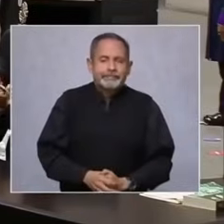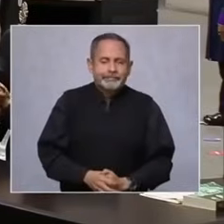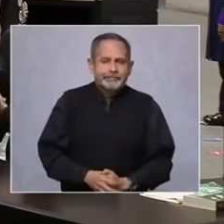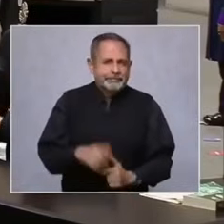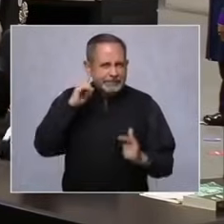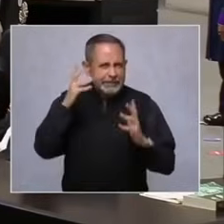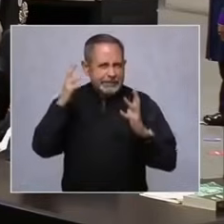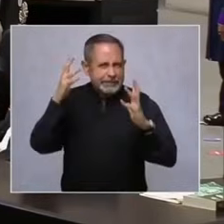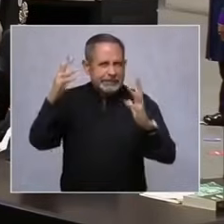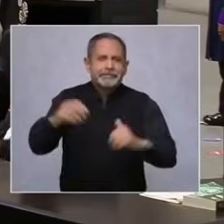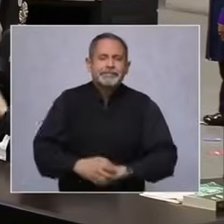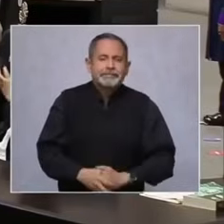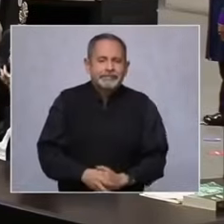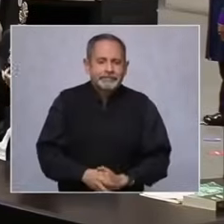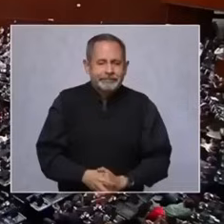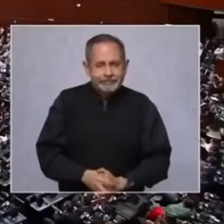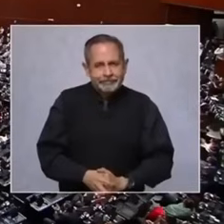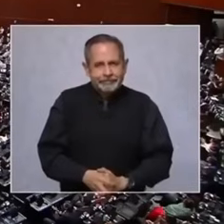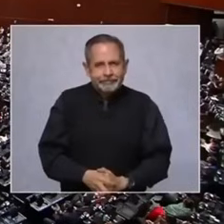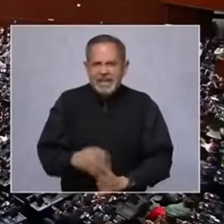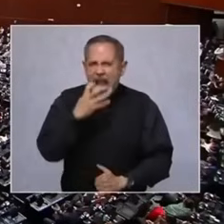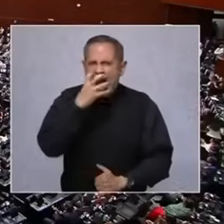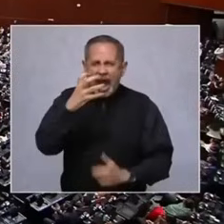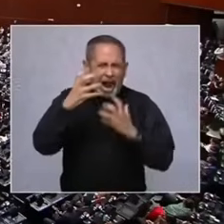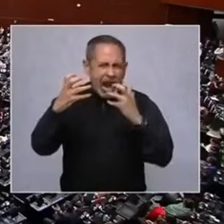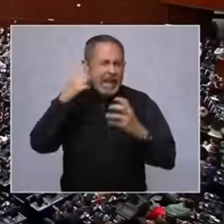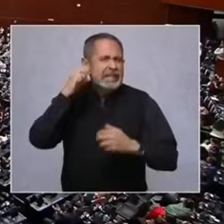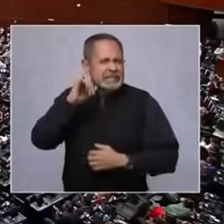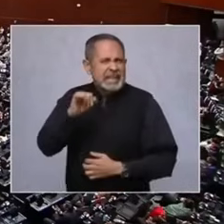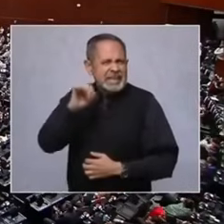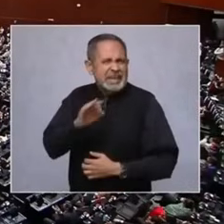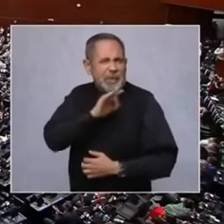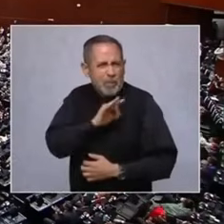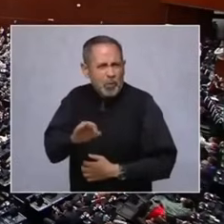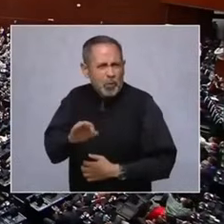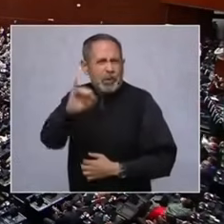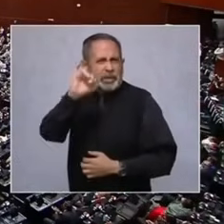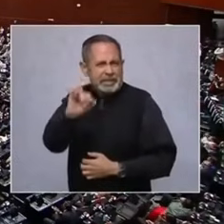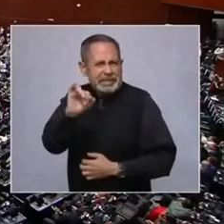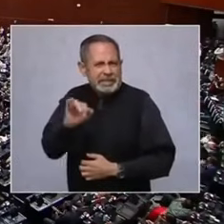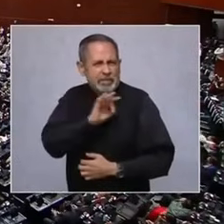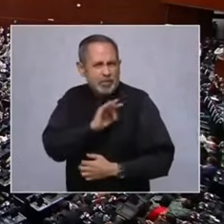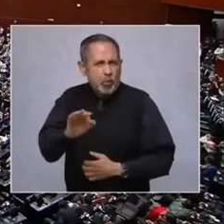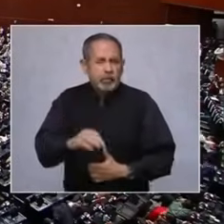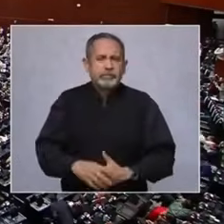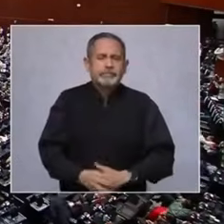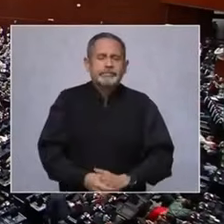El saludo y los aplausos, porque créanme que se lo merece. México